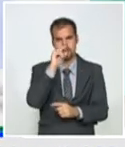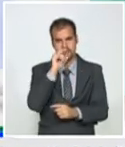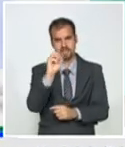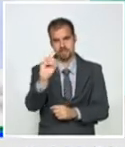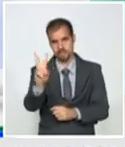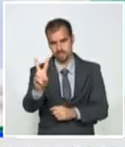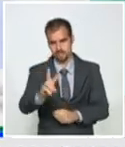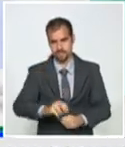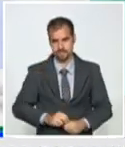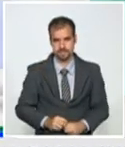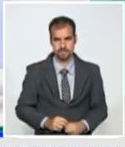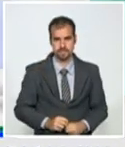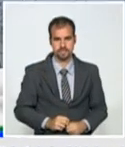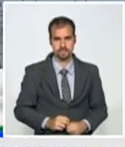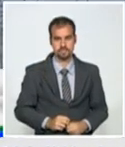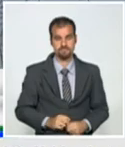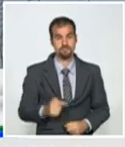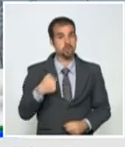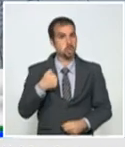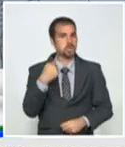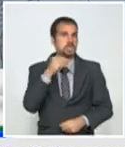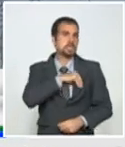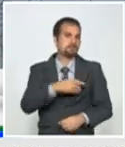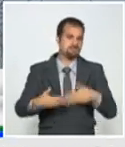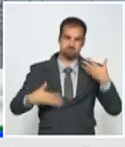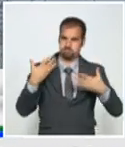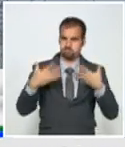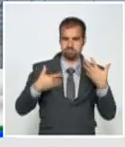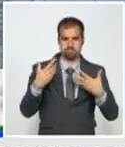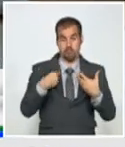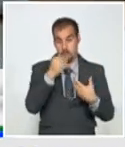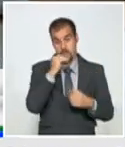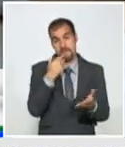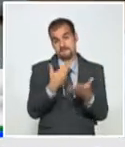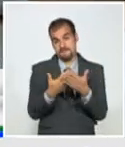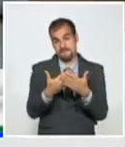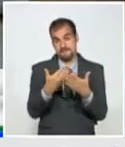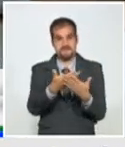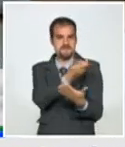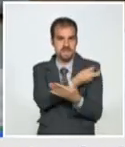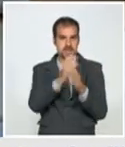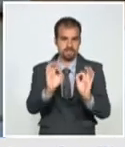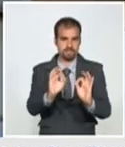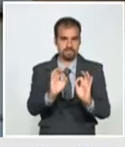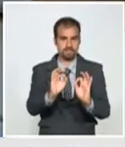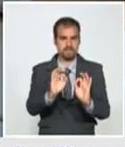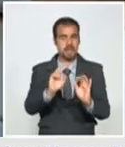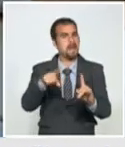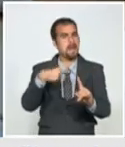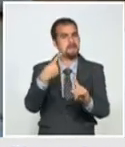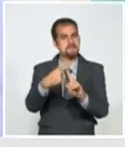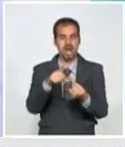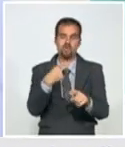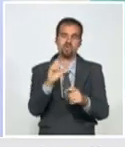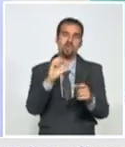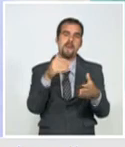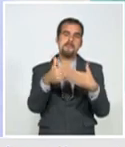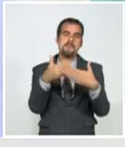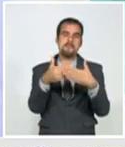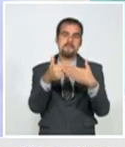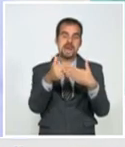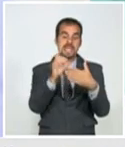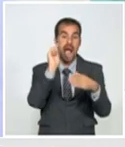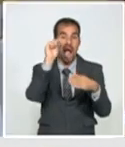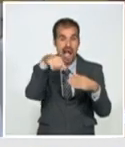de este ensayo, pero además ser parte de Biosen, que es donde se hace realidad todos los sueños de